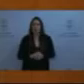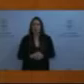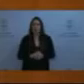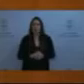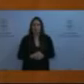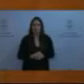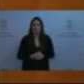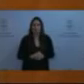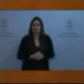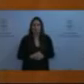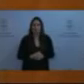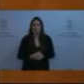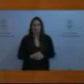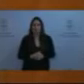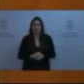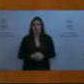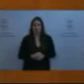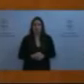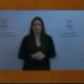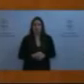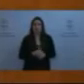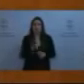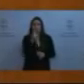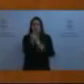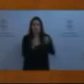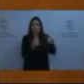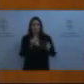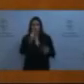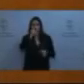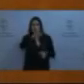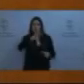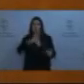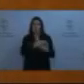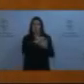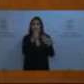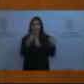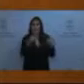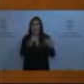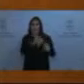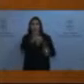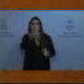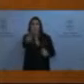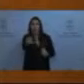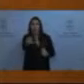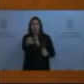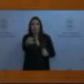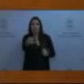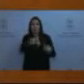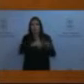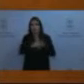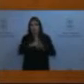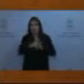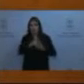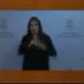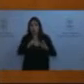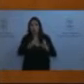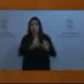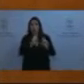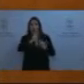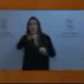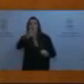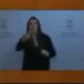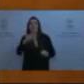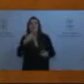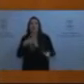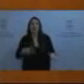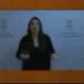ha multiplicado por 2 la partida presupuestaria en el año 2016? ¿A quién ha multiplicado por 2 los recursos de todos los asturianos en